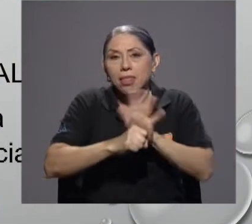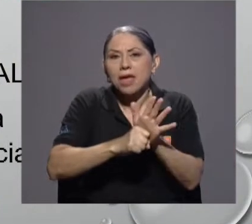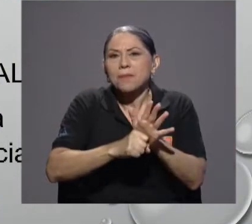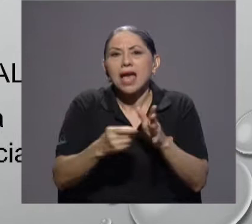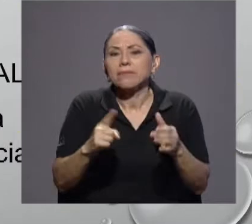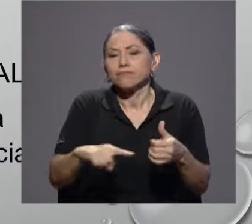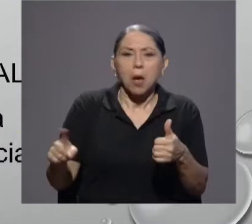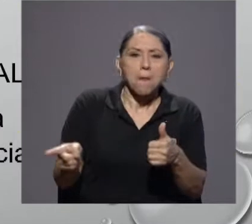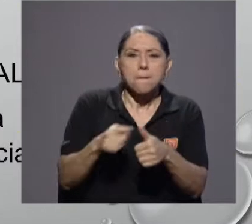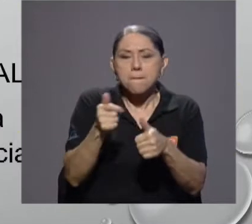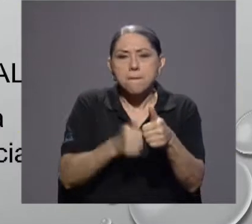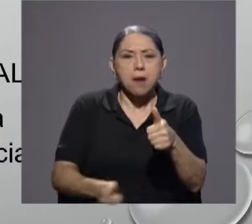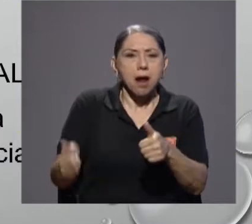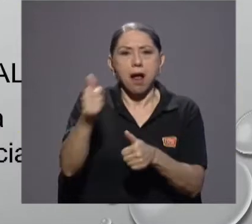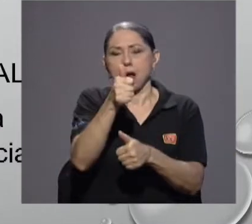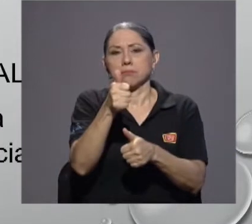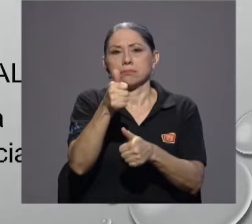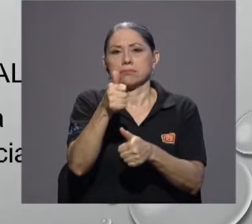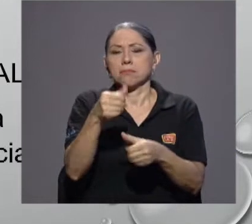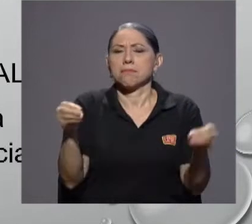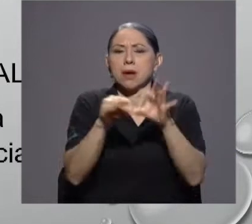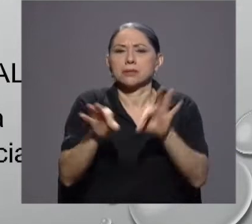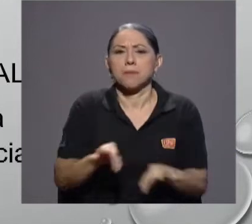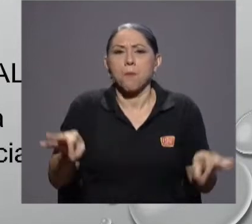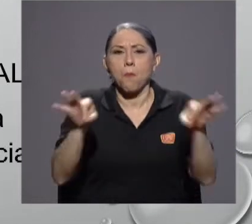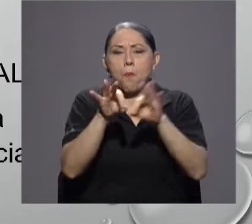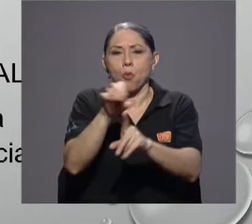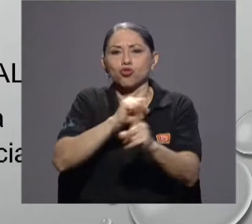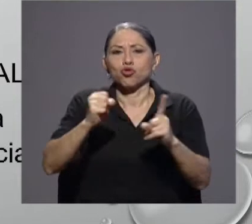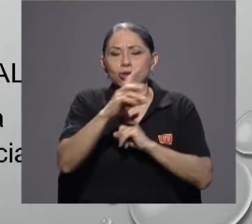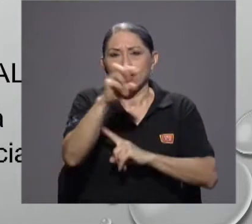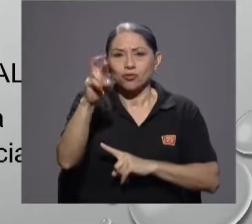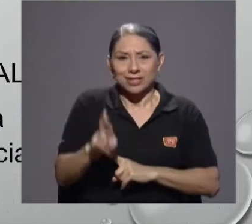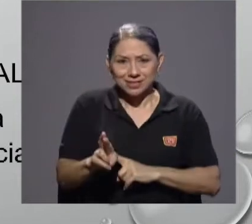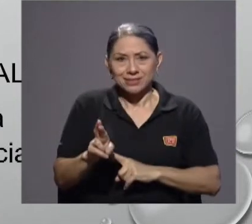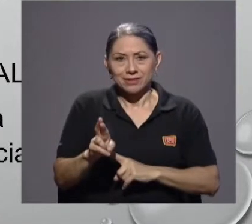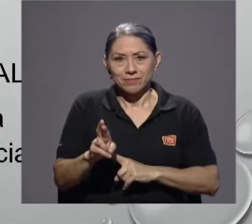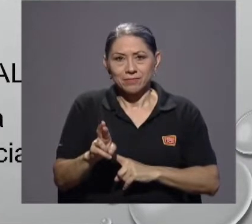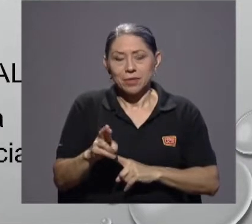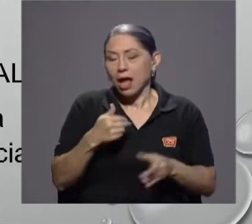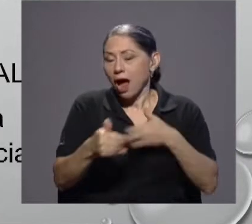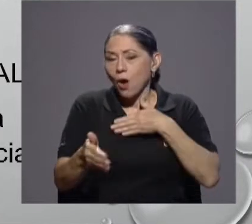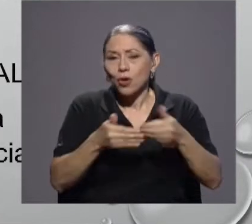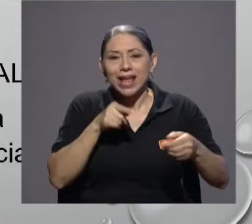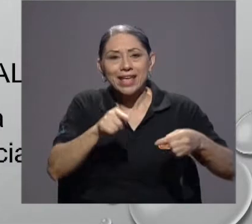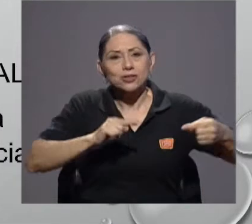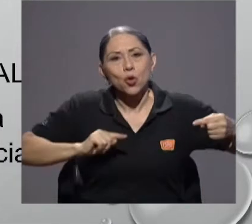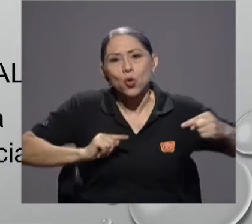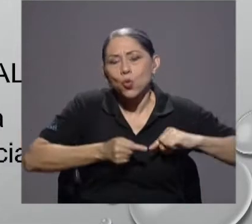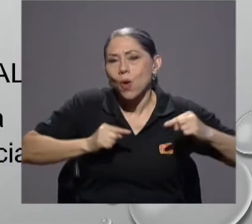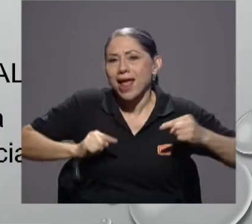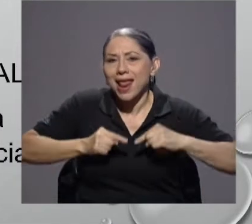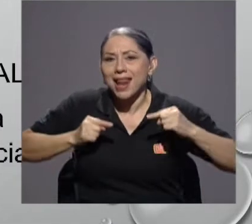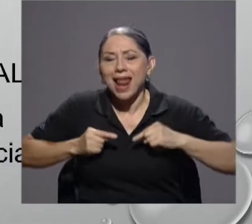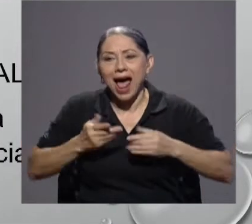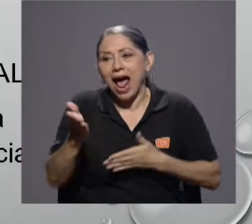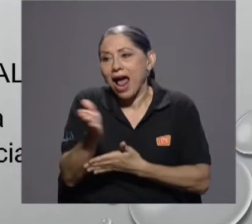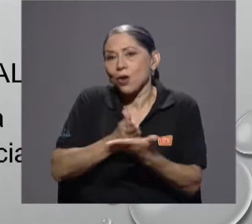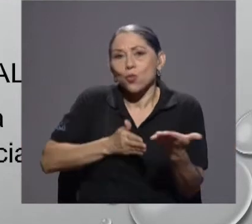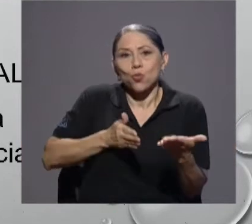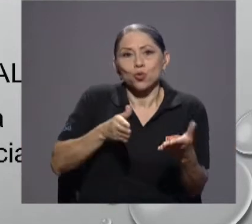la primera prioridad de la sociedad costarricense, aunque eso duela a algunos sectores muchísimo más,